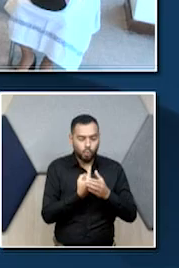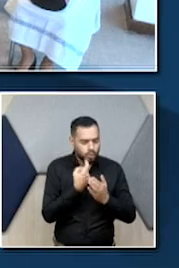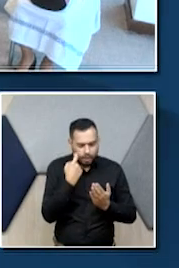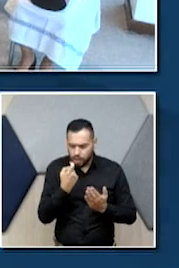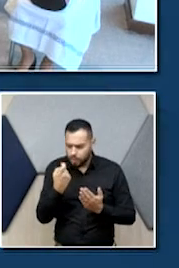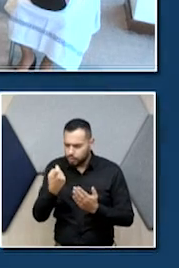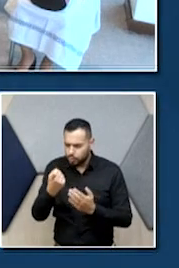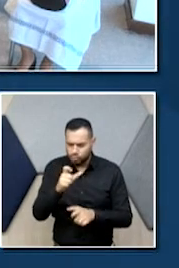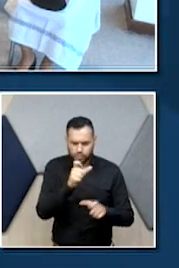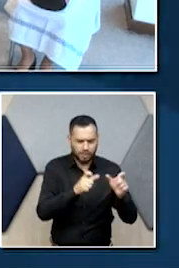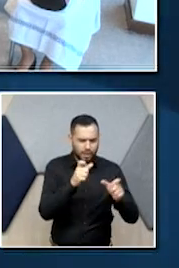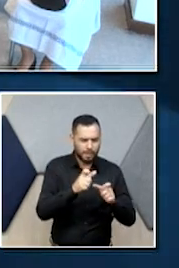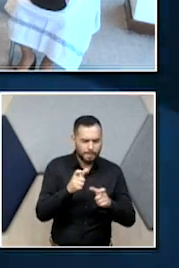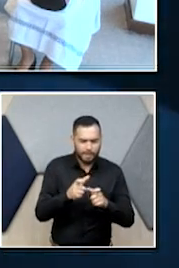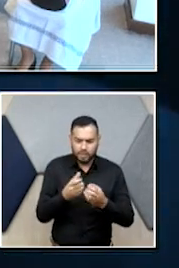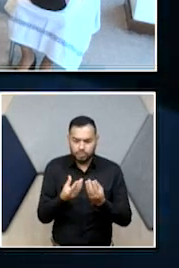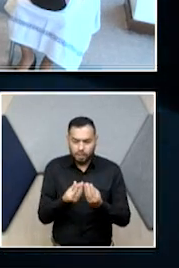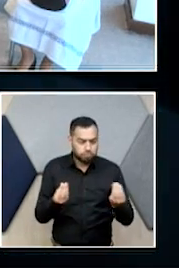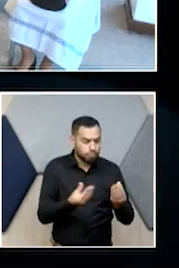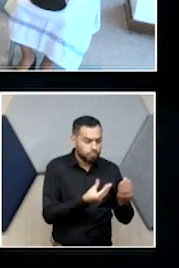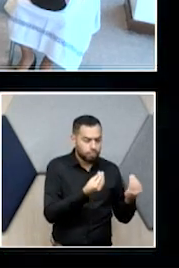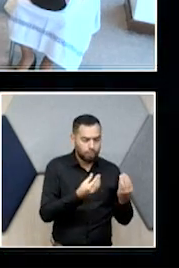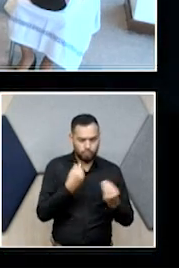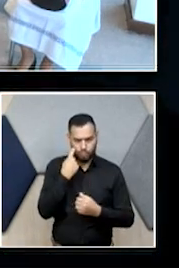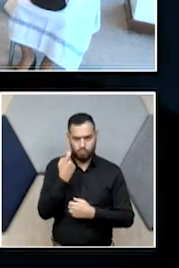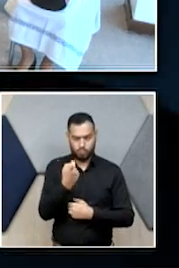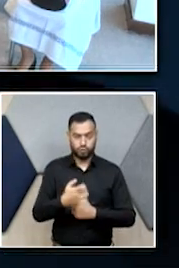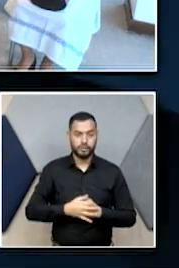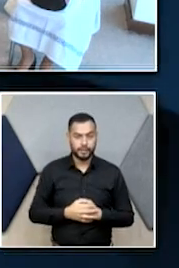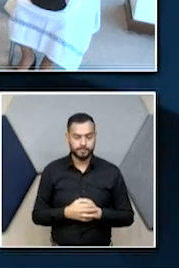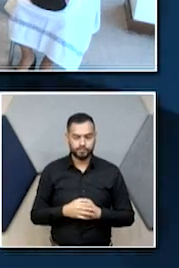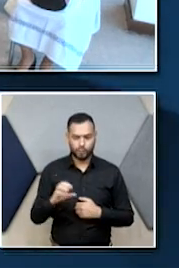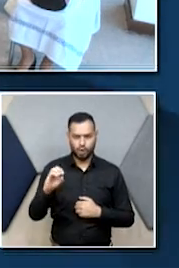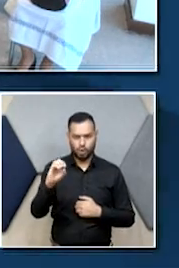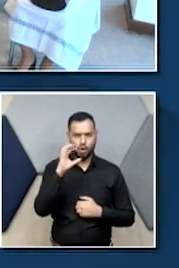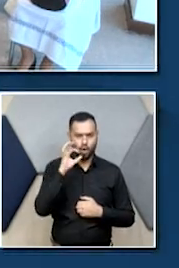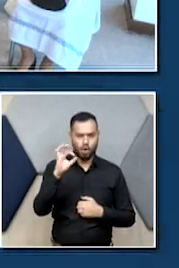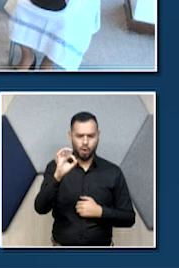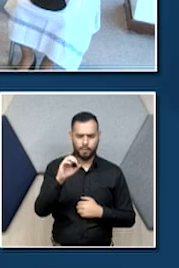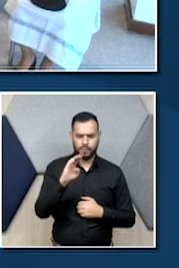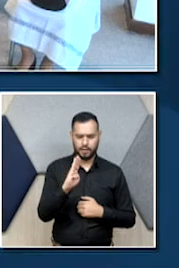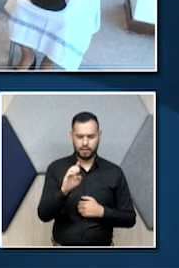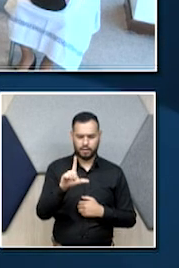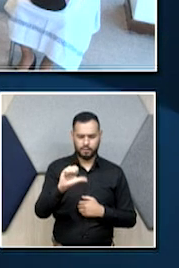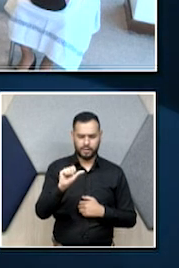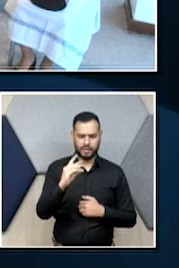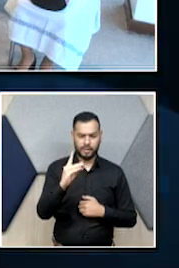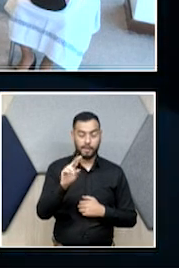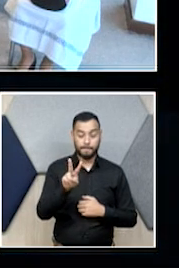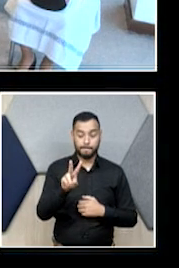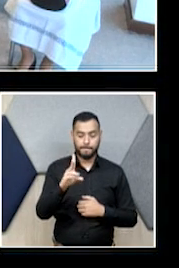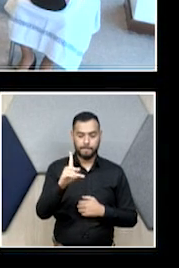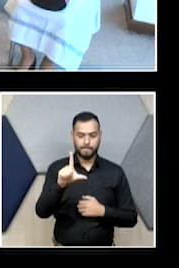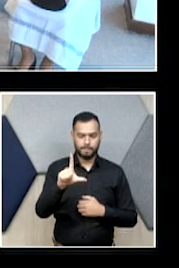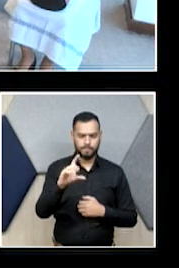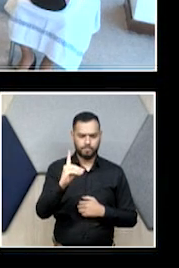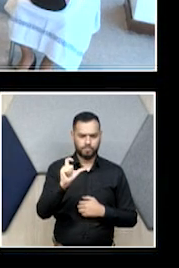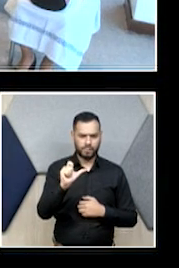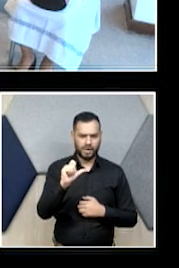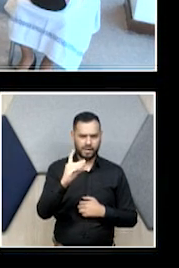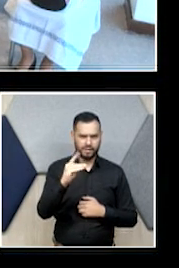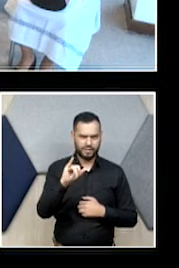por Desaparecidas, señor Vladimir Rodríguez Valencia, director de Seguridad Ciudadana